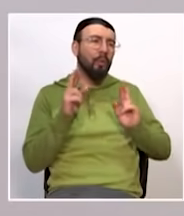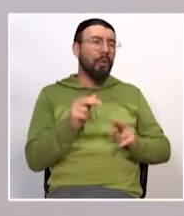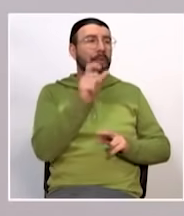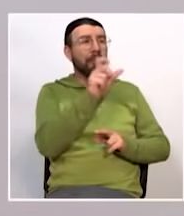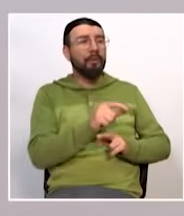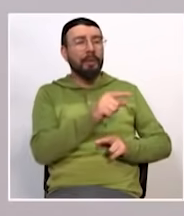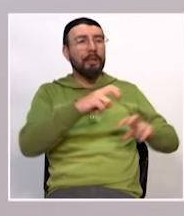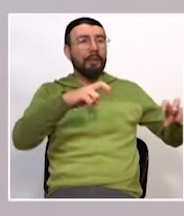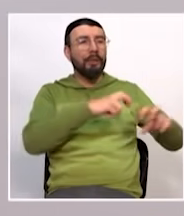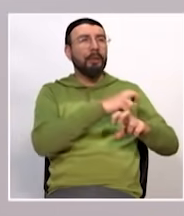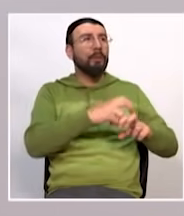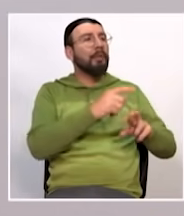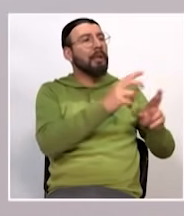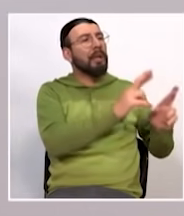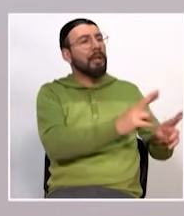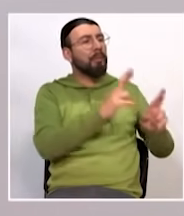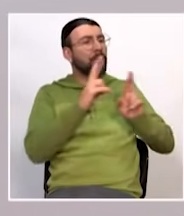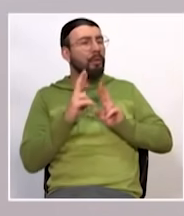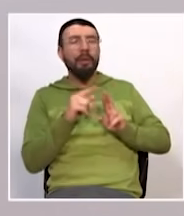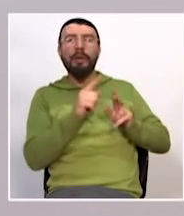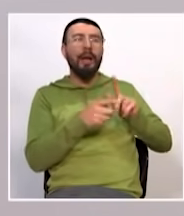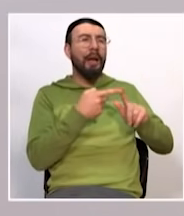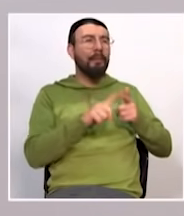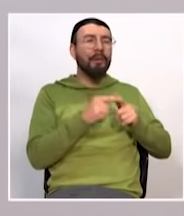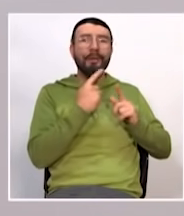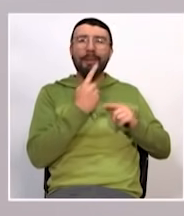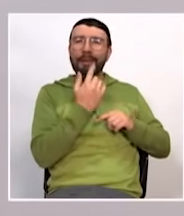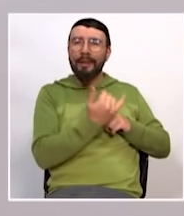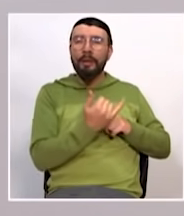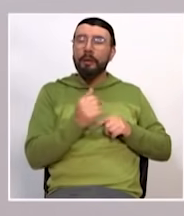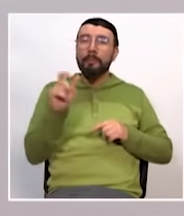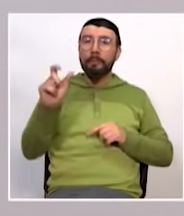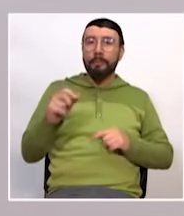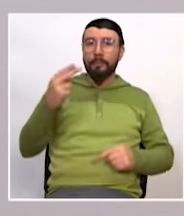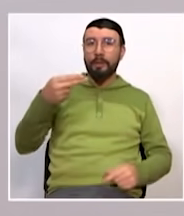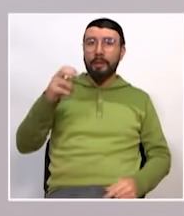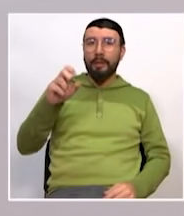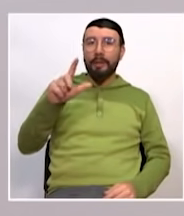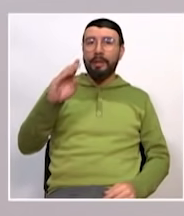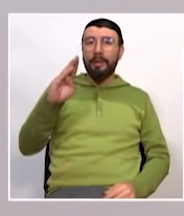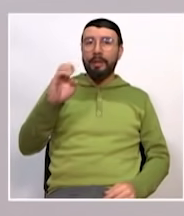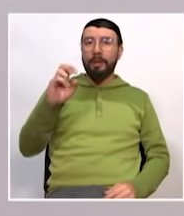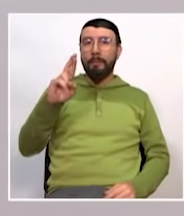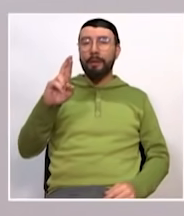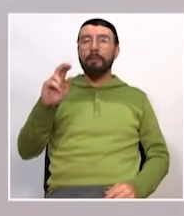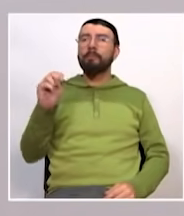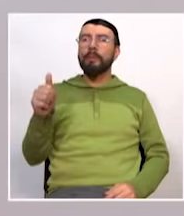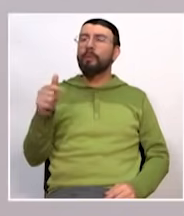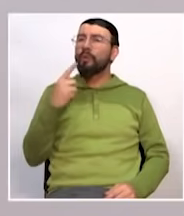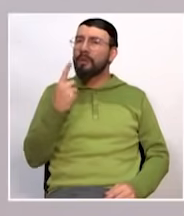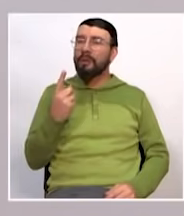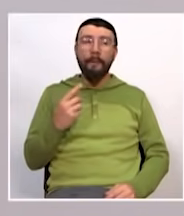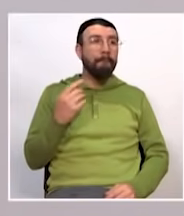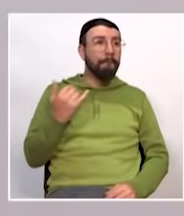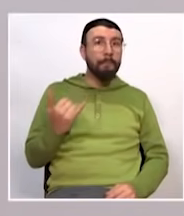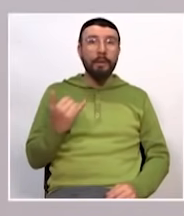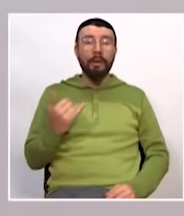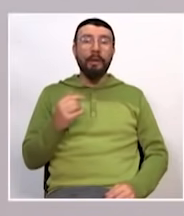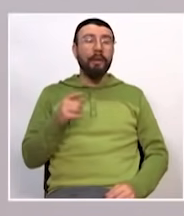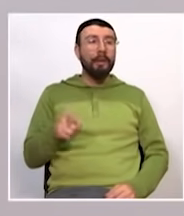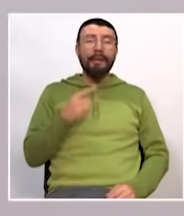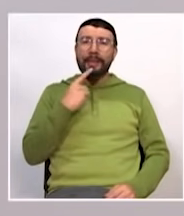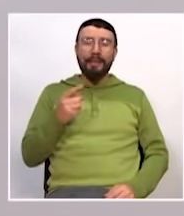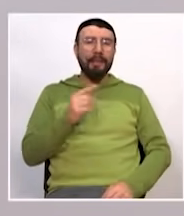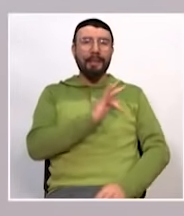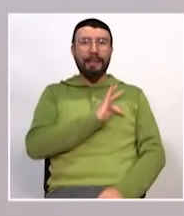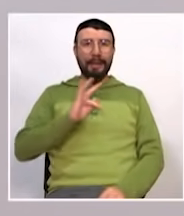conteste ahora que nos colabore con esta pregunta de hellberg uriel veloz a donde la indaga si la terapia neural puede